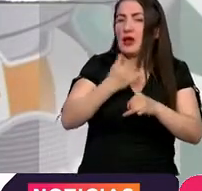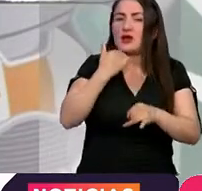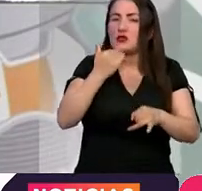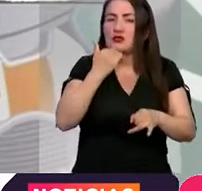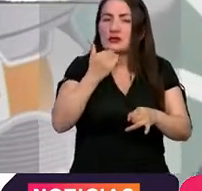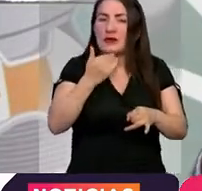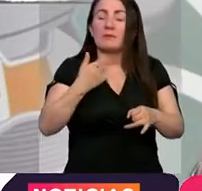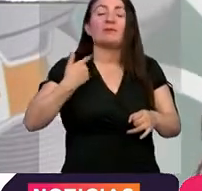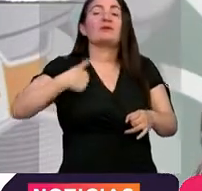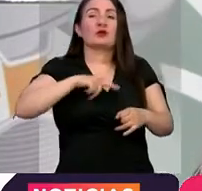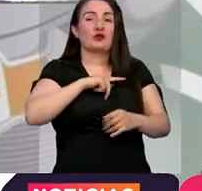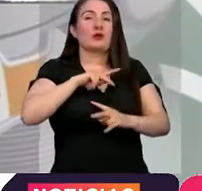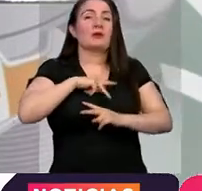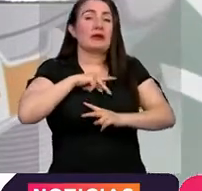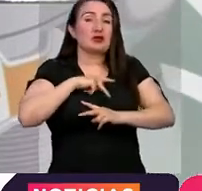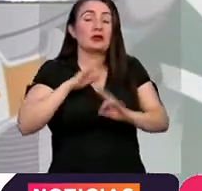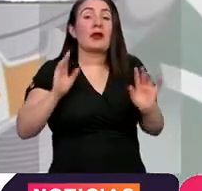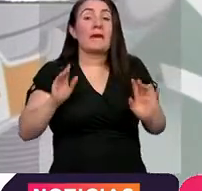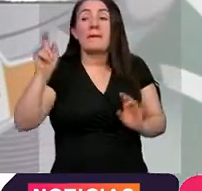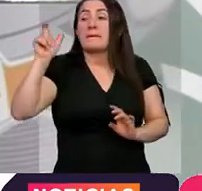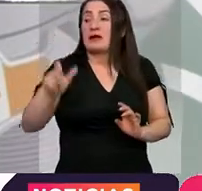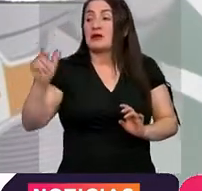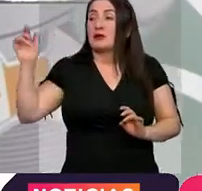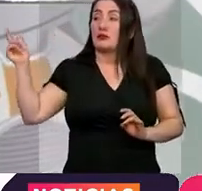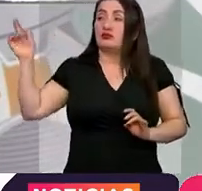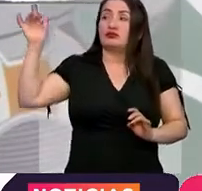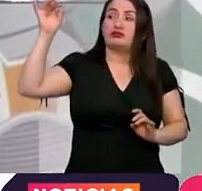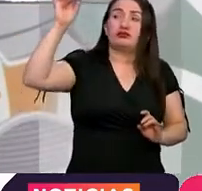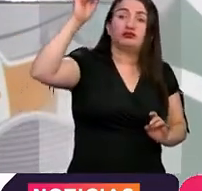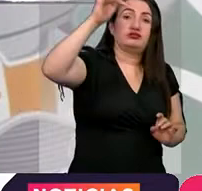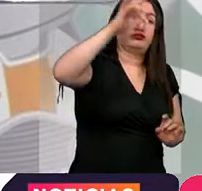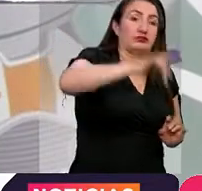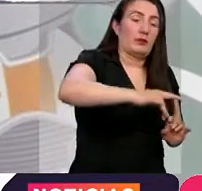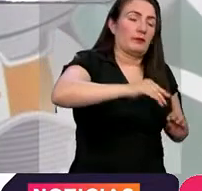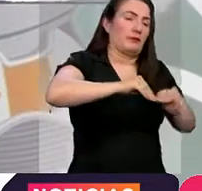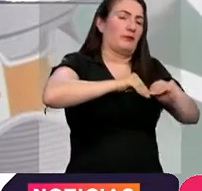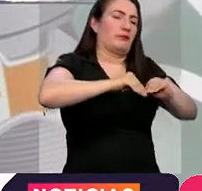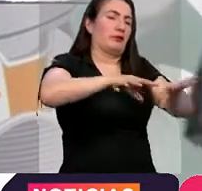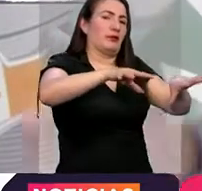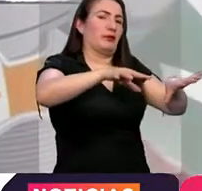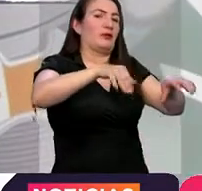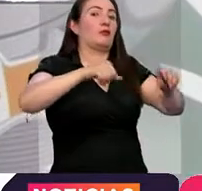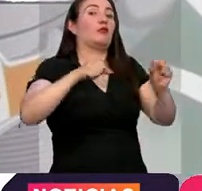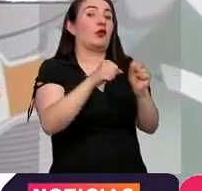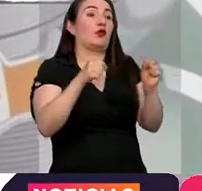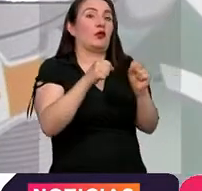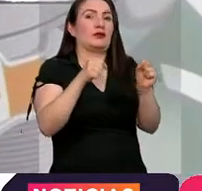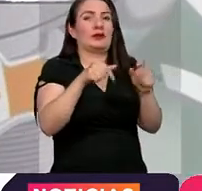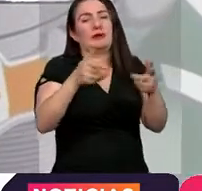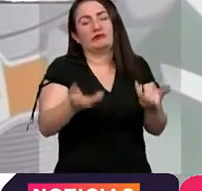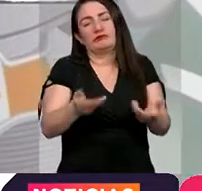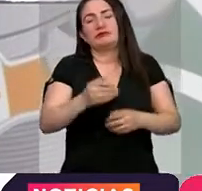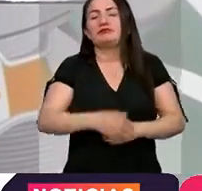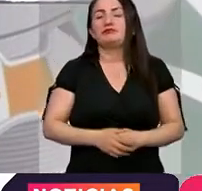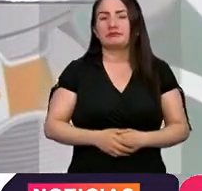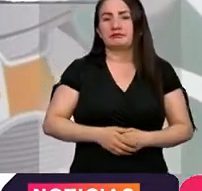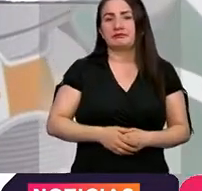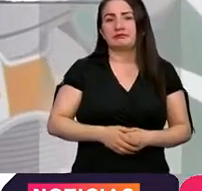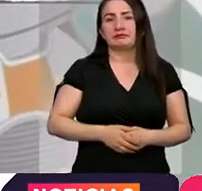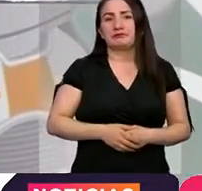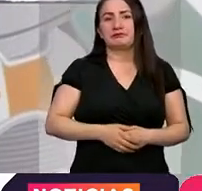desde el punto de vista personal también, la persona viajó con la patología y llegó a la ciudad de Bogotá y aquí lo rediagnosticamos y lo estamos siguiendo. Pero